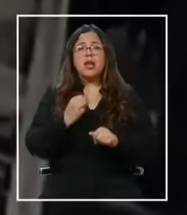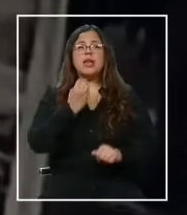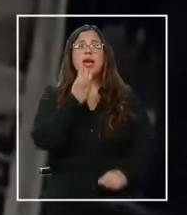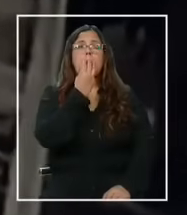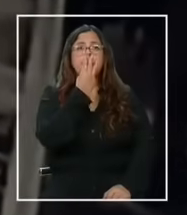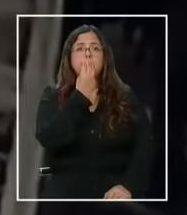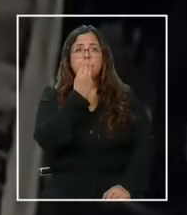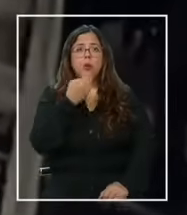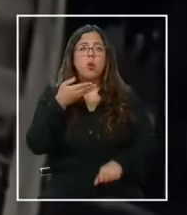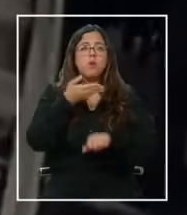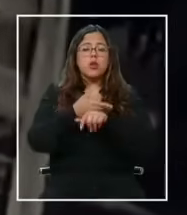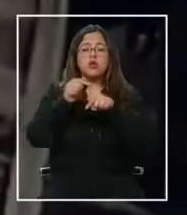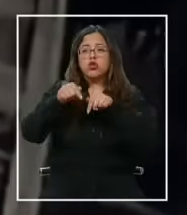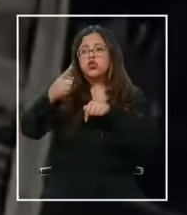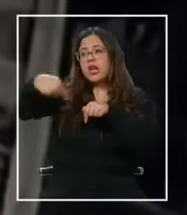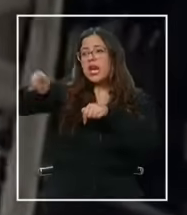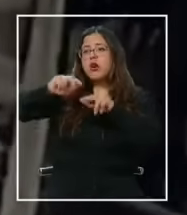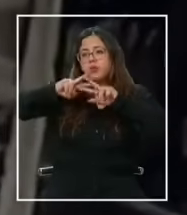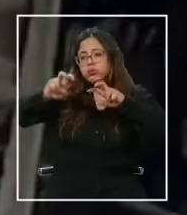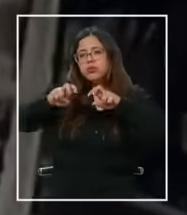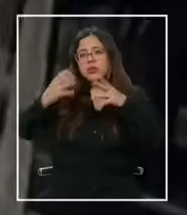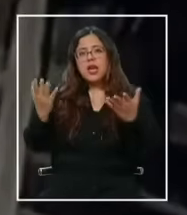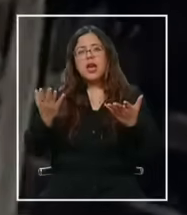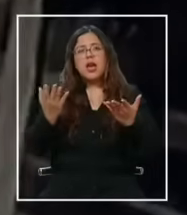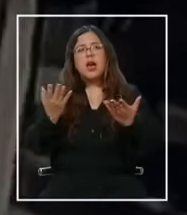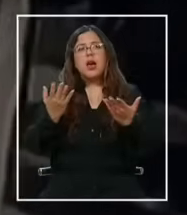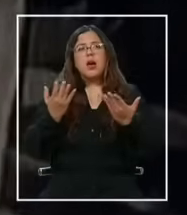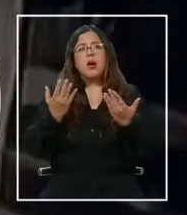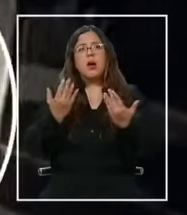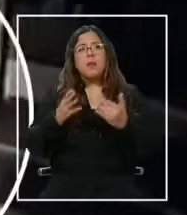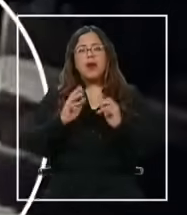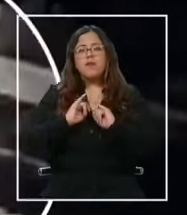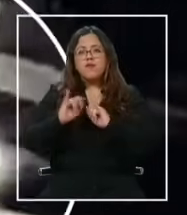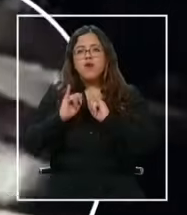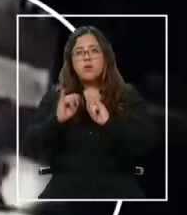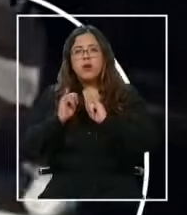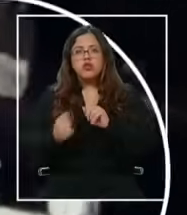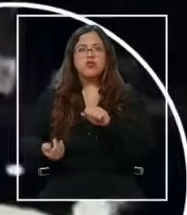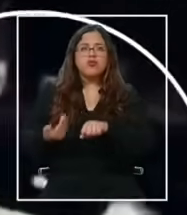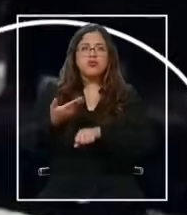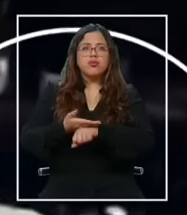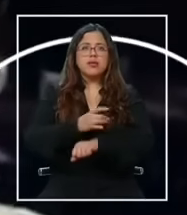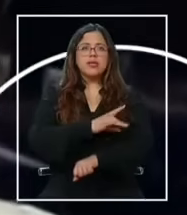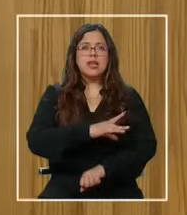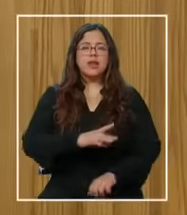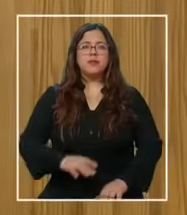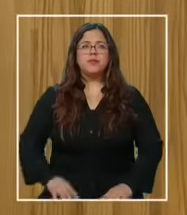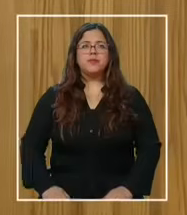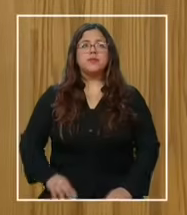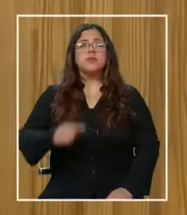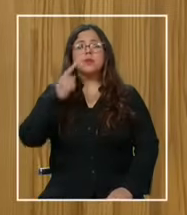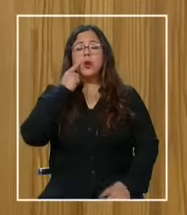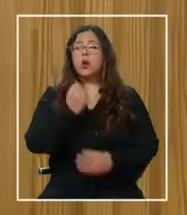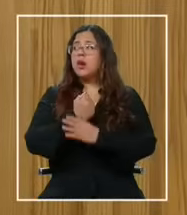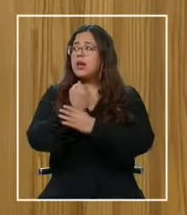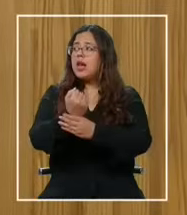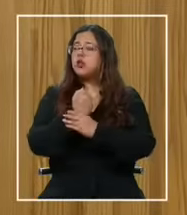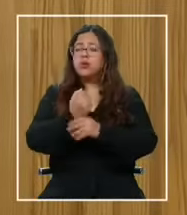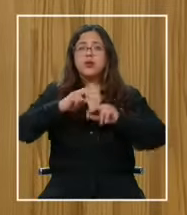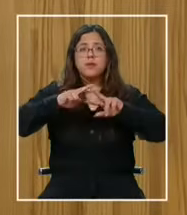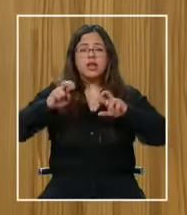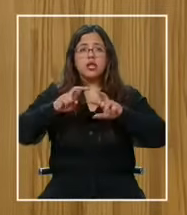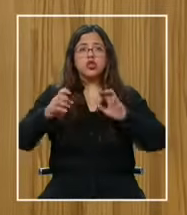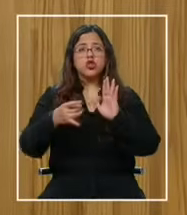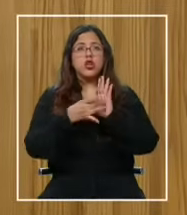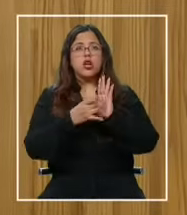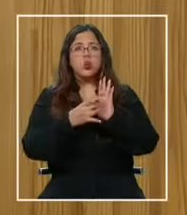por lo que abrieron una propia investigación para facilitar la recaudación de la información solicitada por chile que la colaboración de las investigaciones